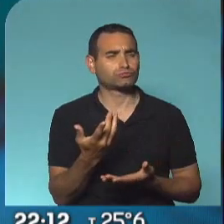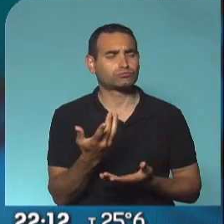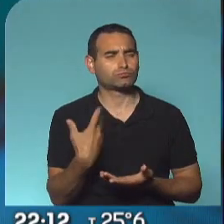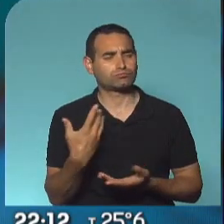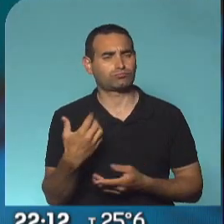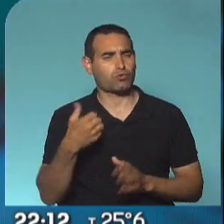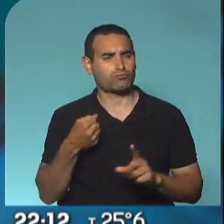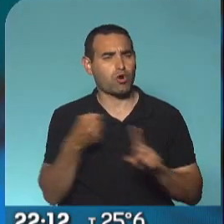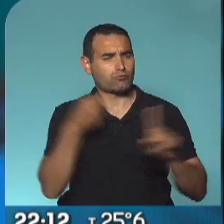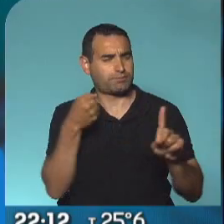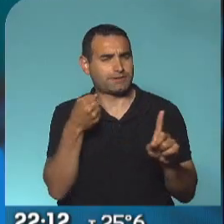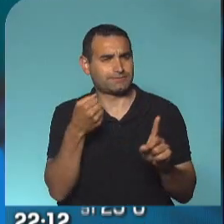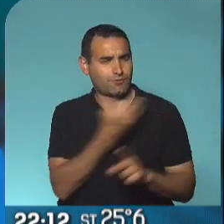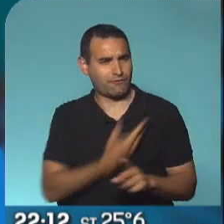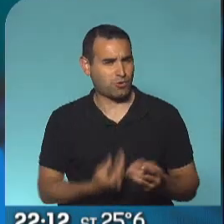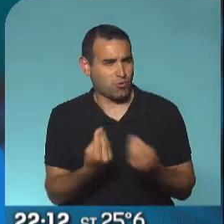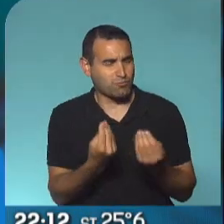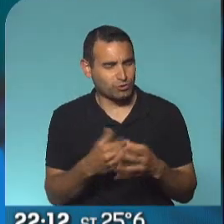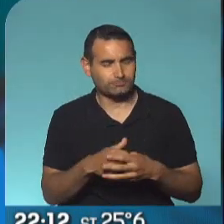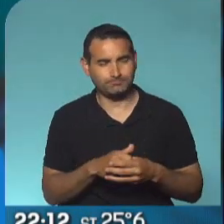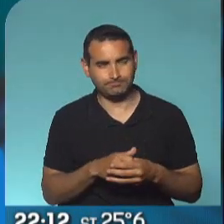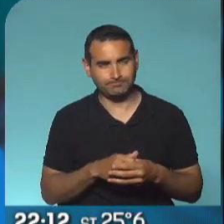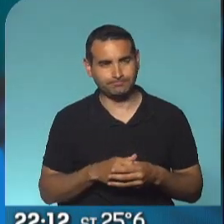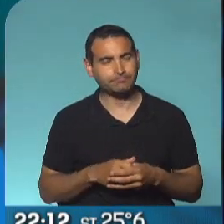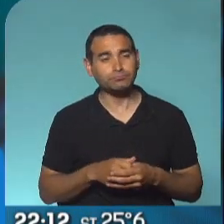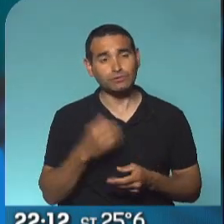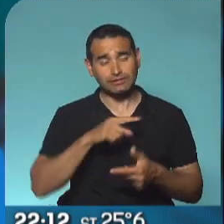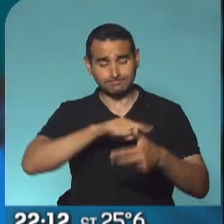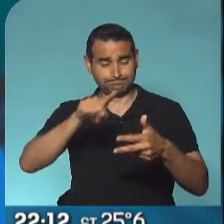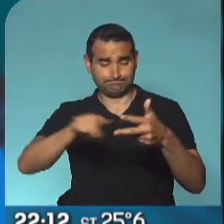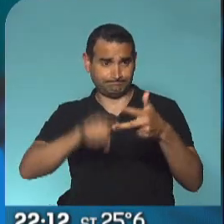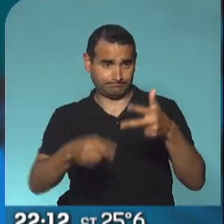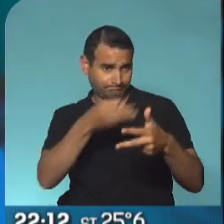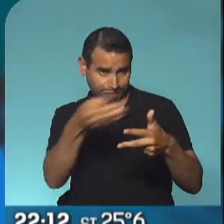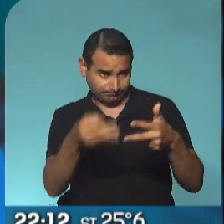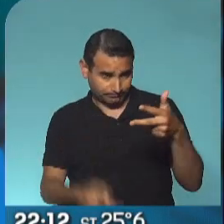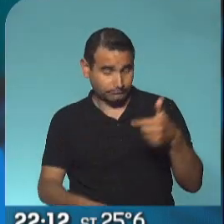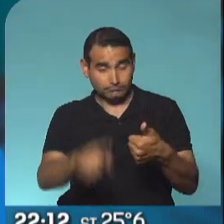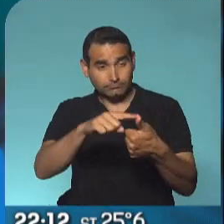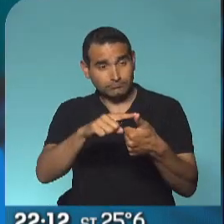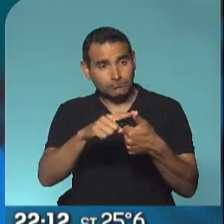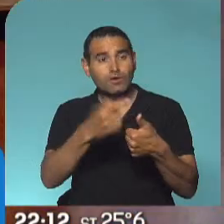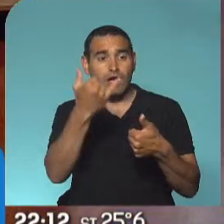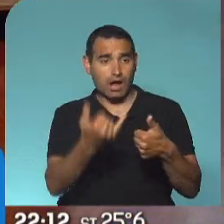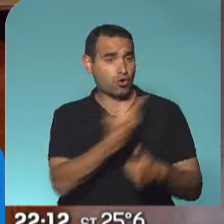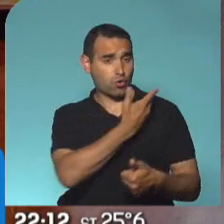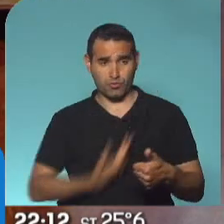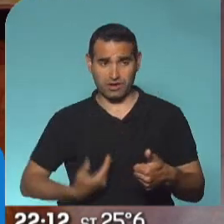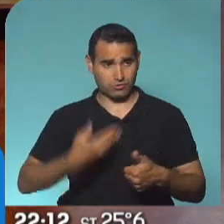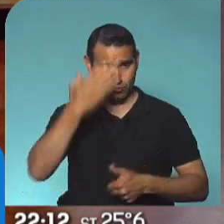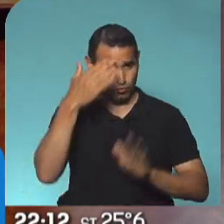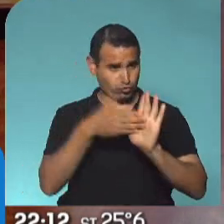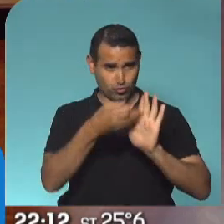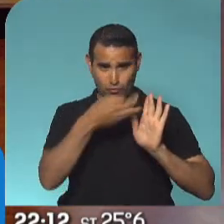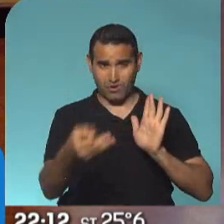debe ser inscripta en la categoría de golpe de Estado? Porque básicamente cumple tres condiciones. La primera, hubo un gobierno constitucional